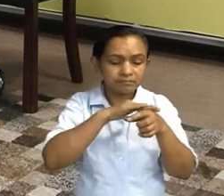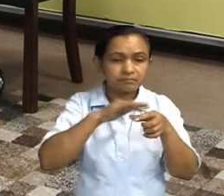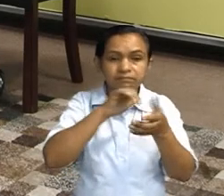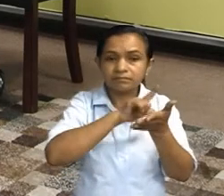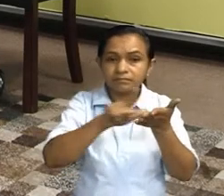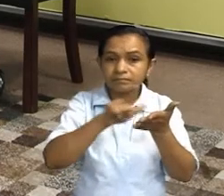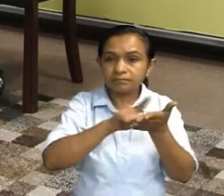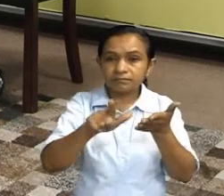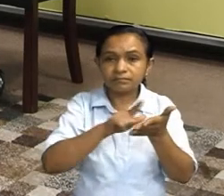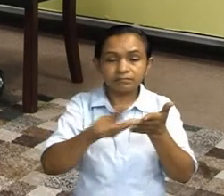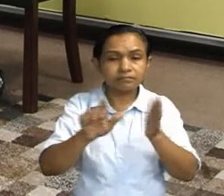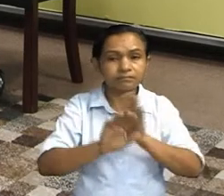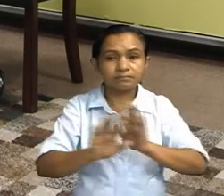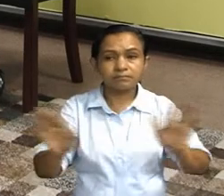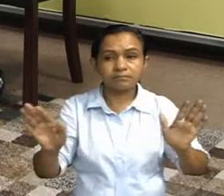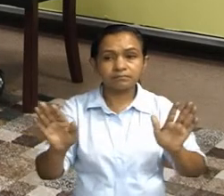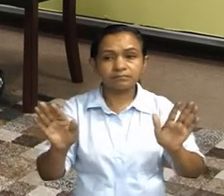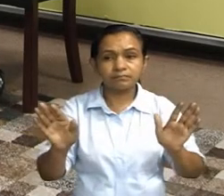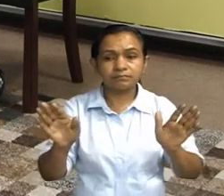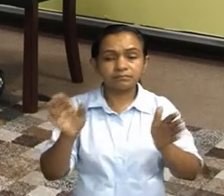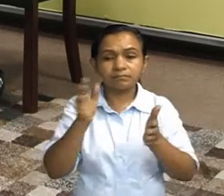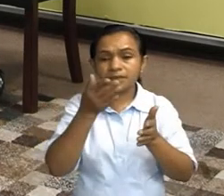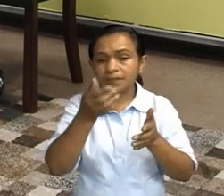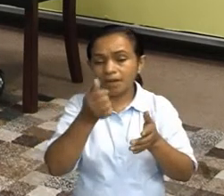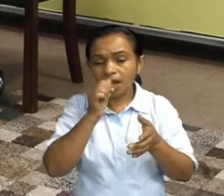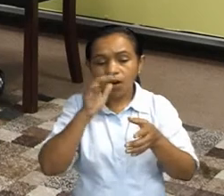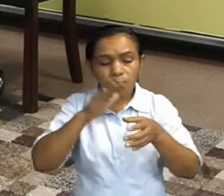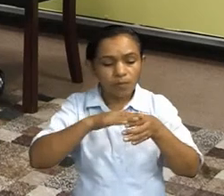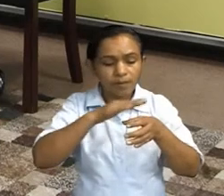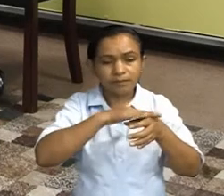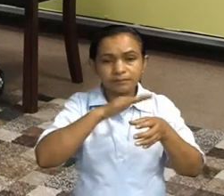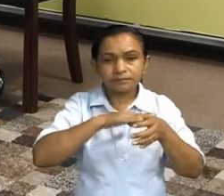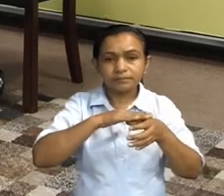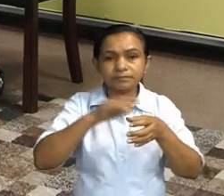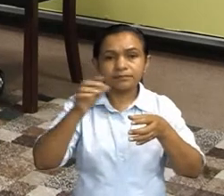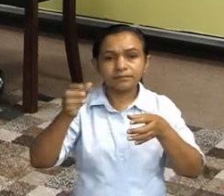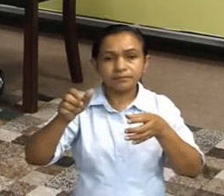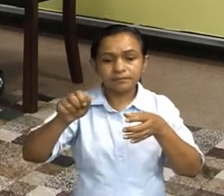higiénica, algunos paños de agua helada,